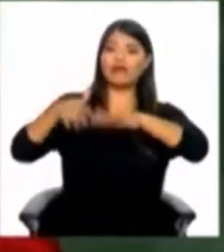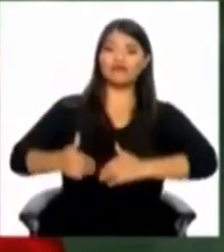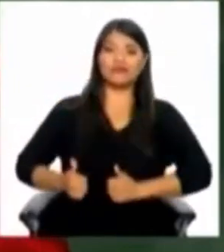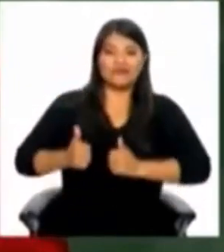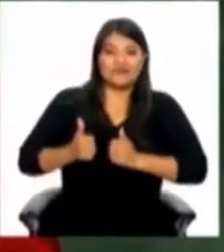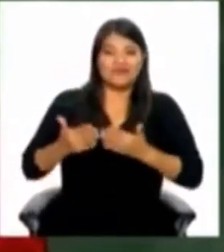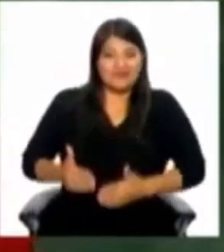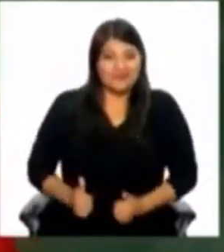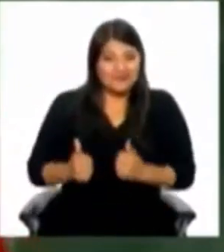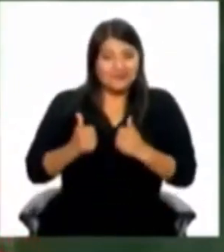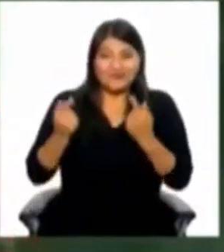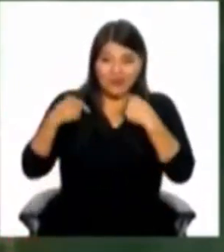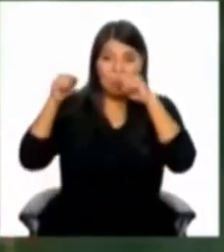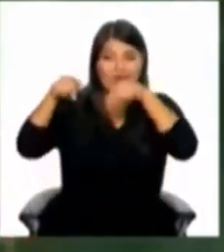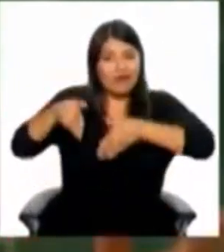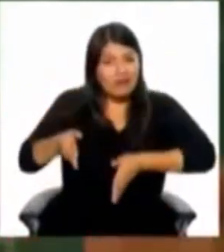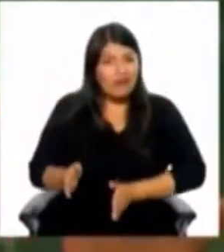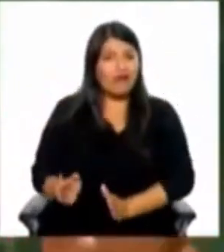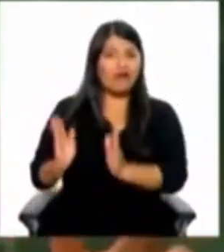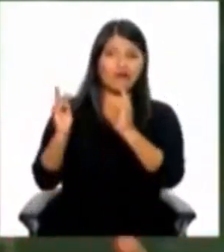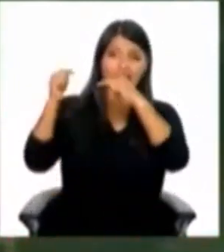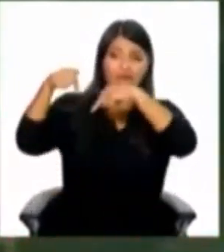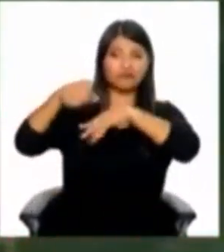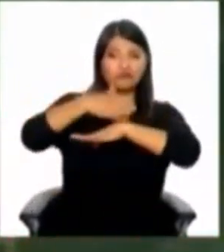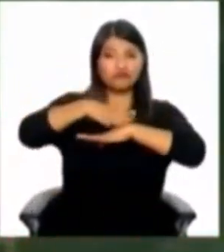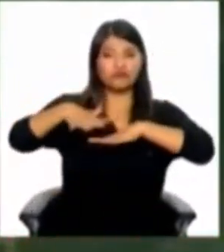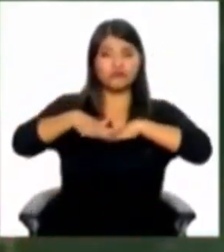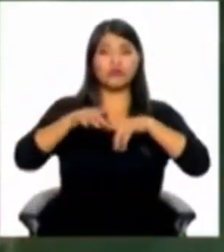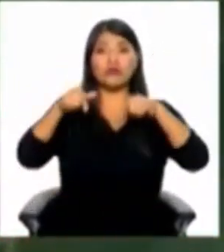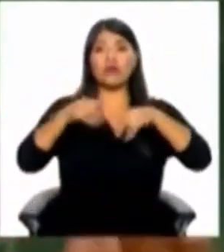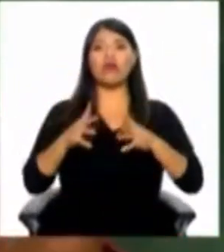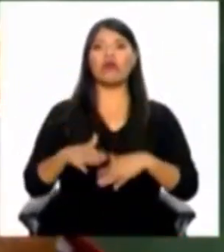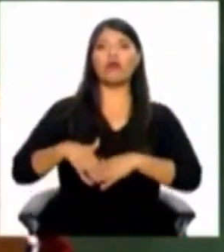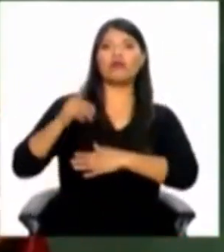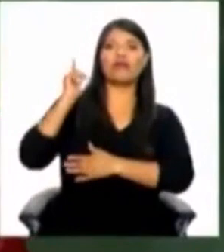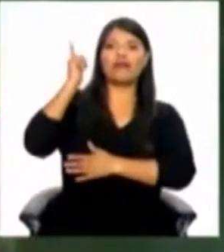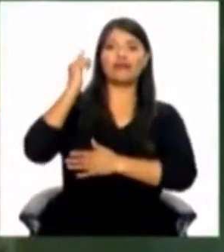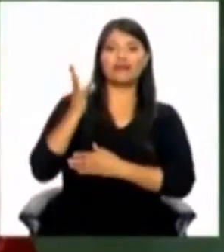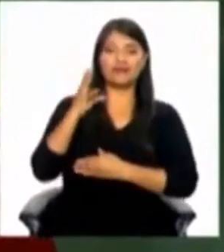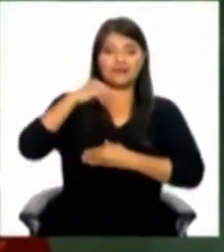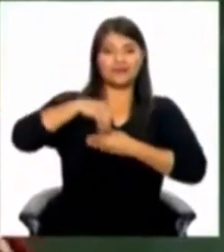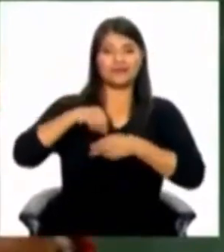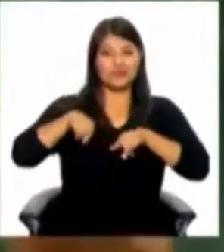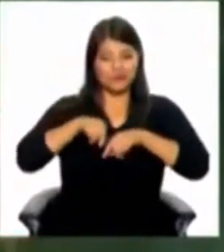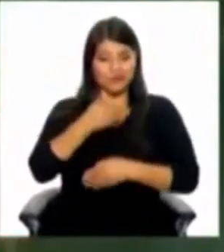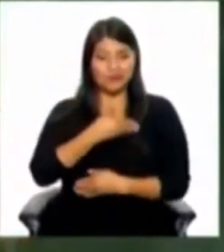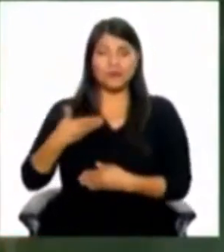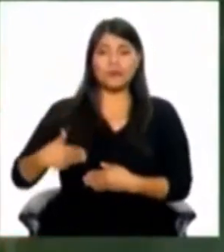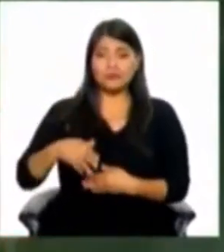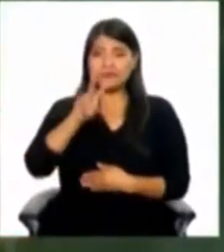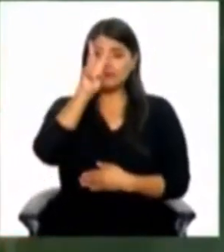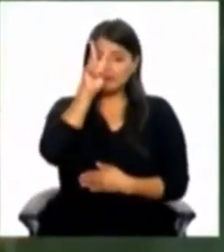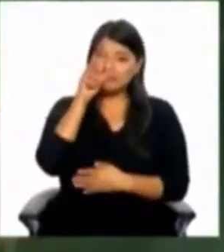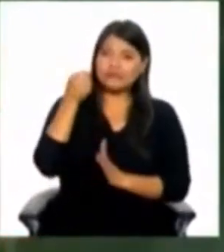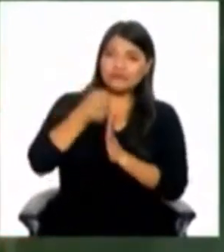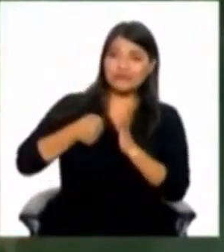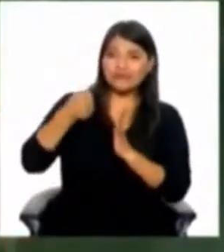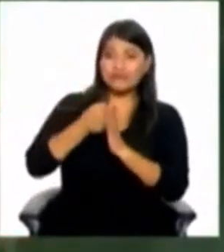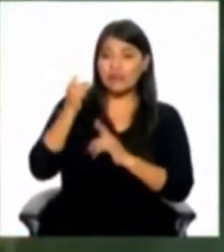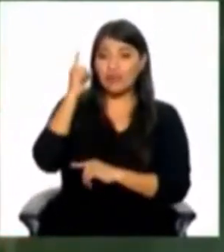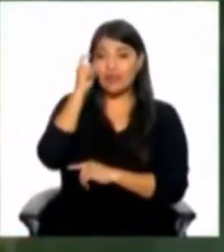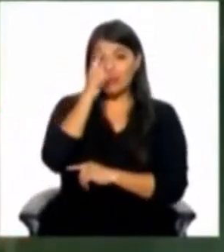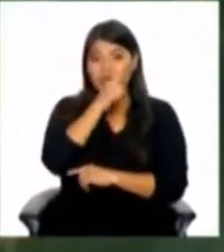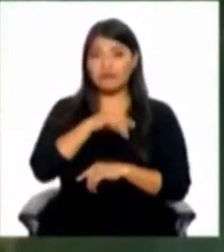lidero un gobierno que en el marco de la ley y frente a difíciles retos, tanto